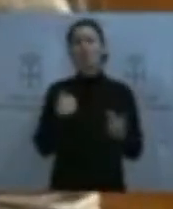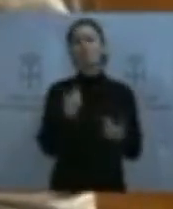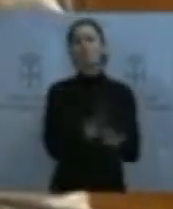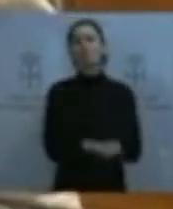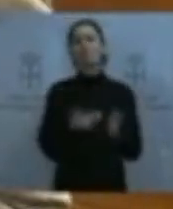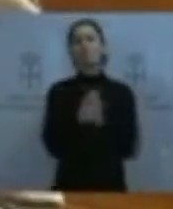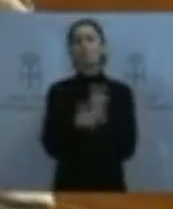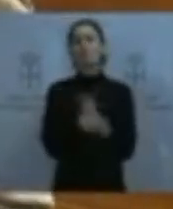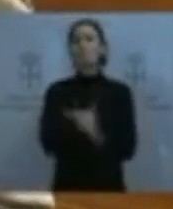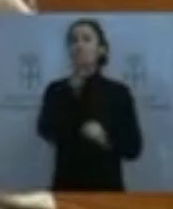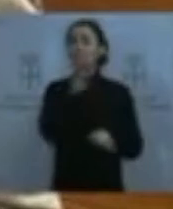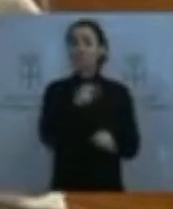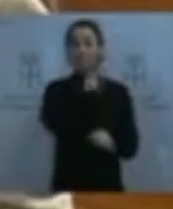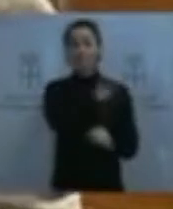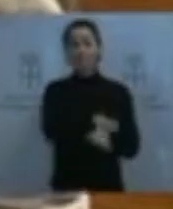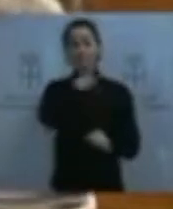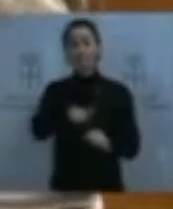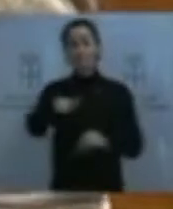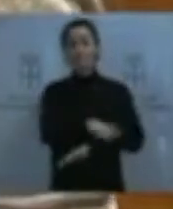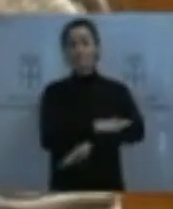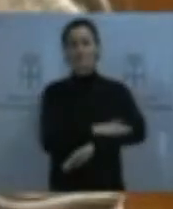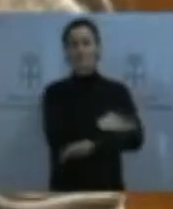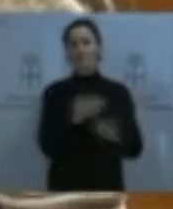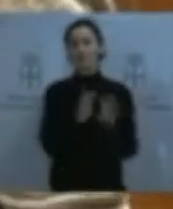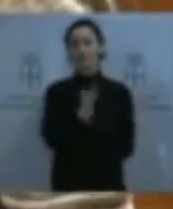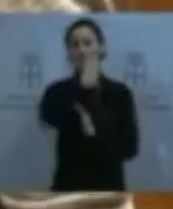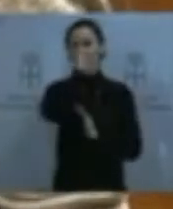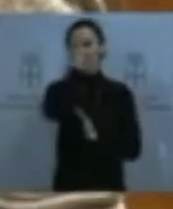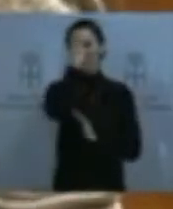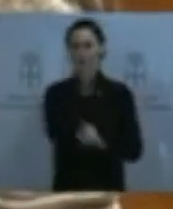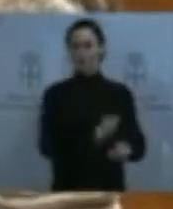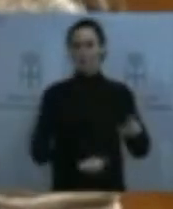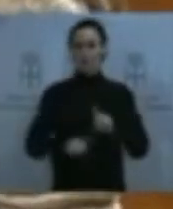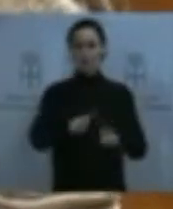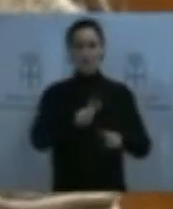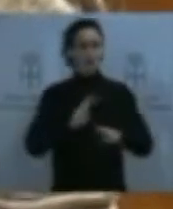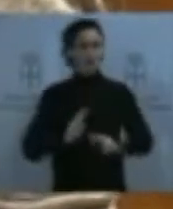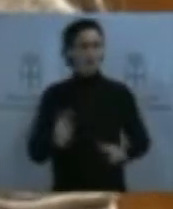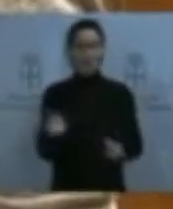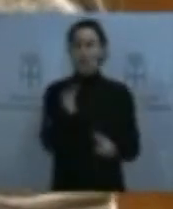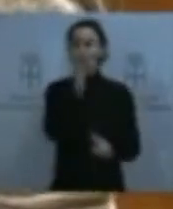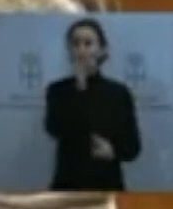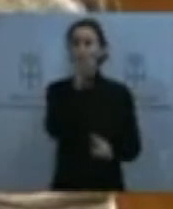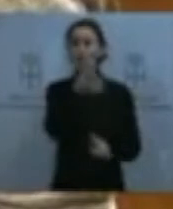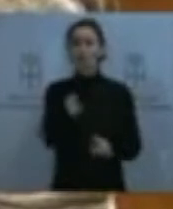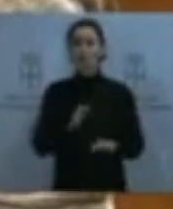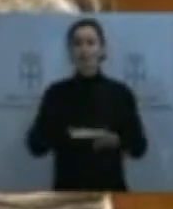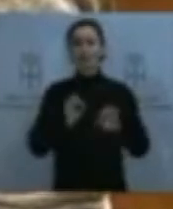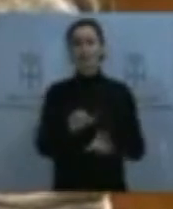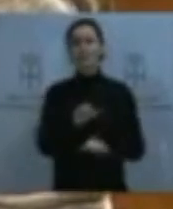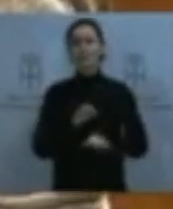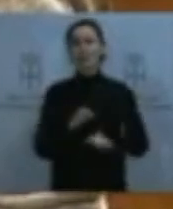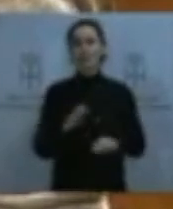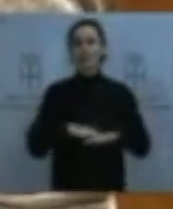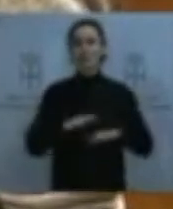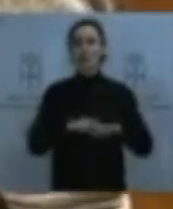por los que ustedes, el Gobierno, son el principal parado que sigue sin dar una respuesta eficaz al desempleo que padecen